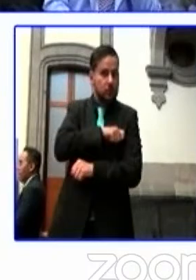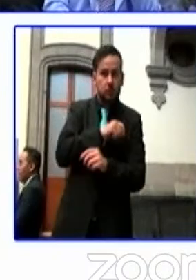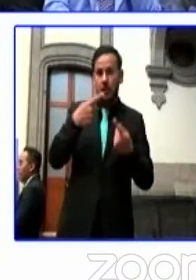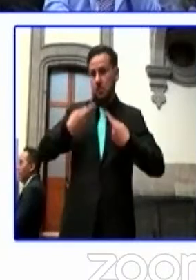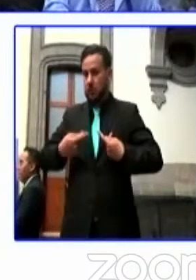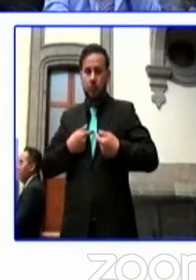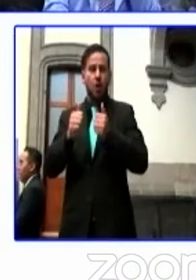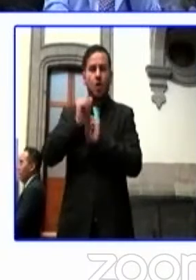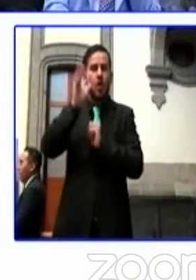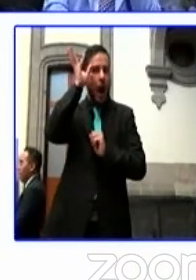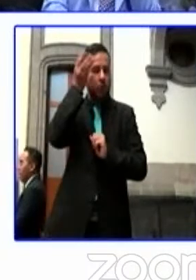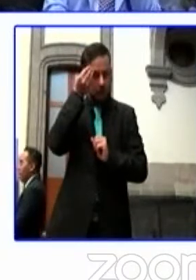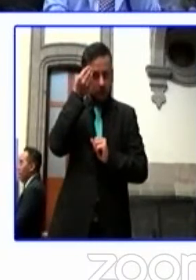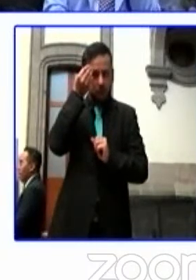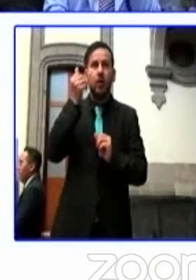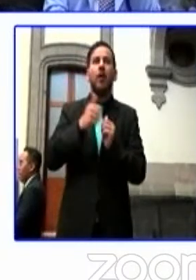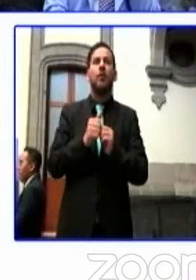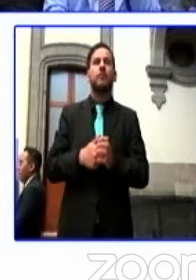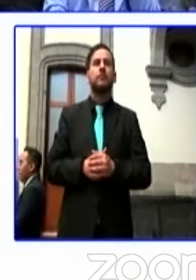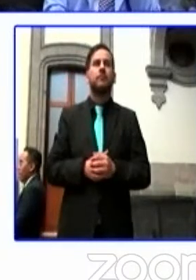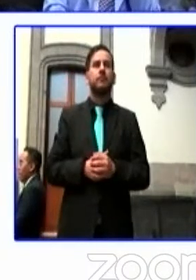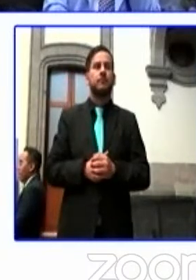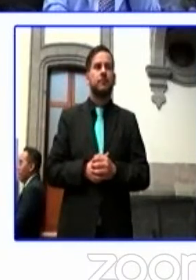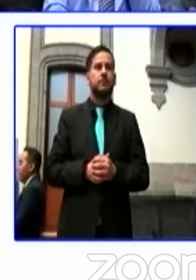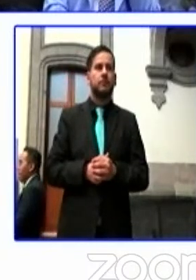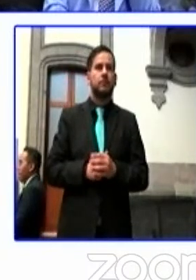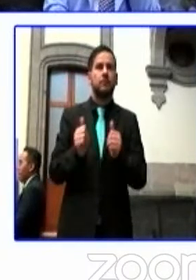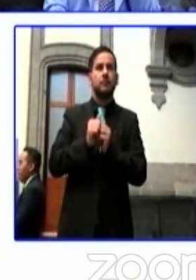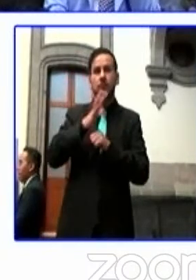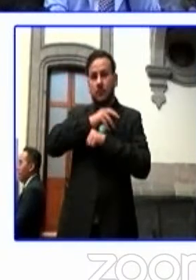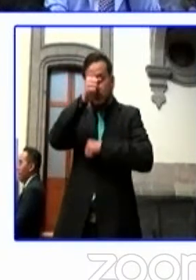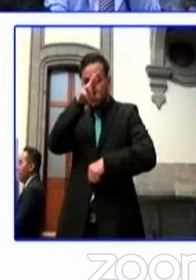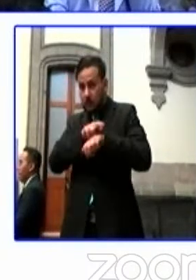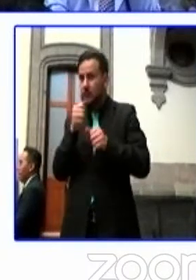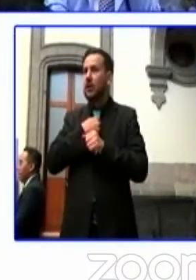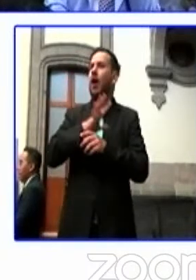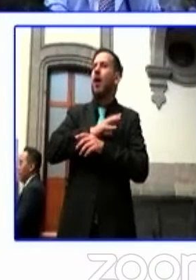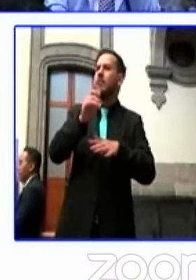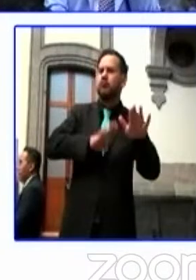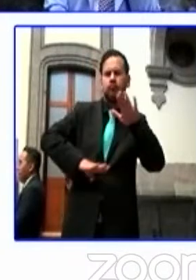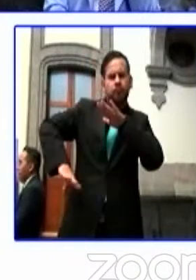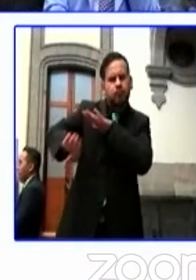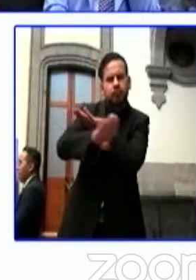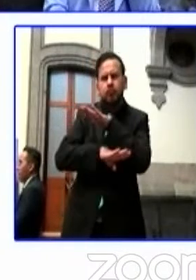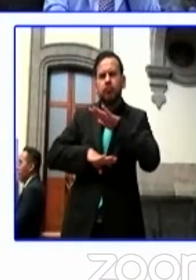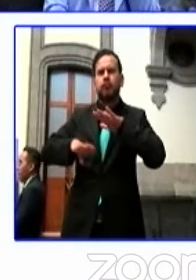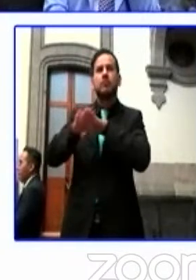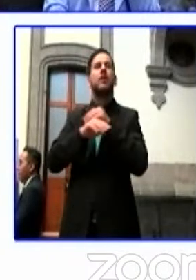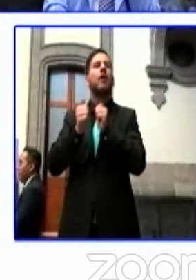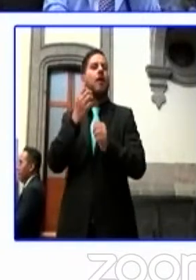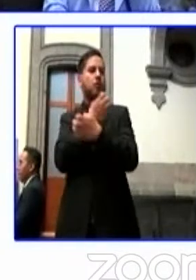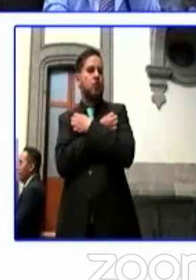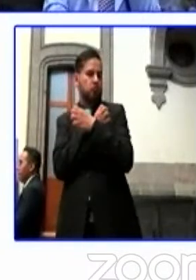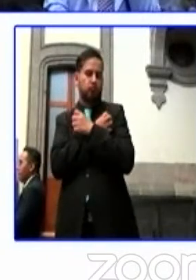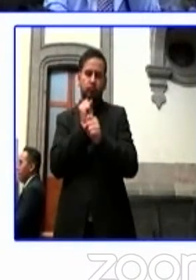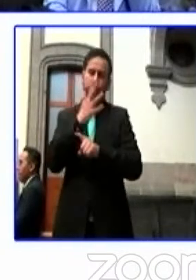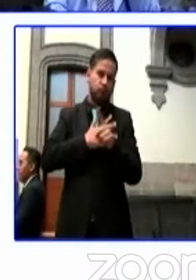con Autismo, APNA, y Subsecretaría de Educación Básica de la Secretaría de Educación